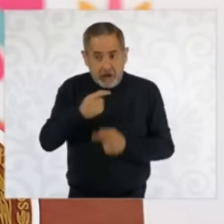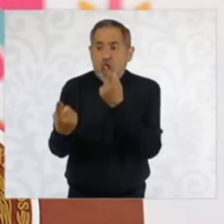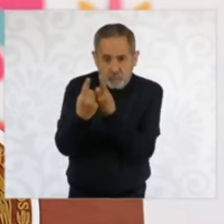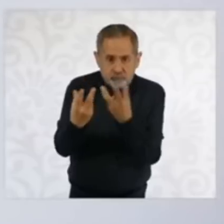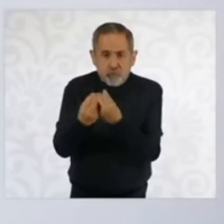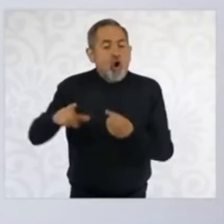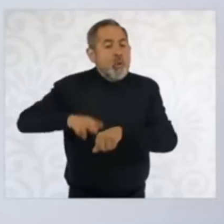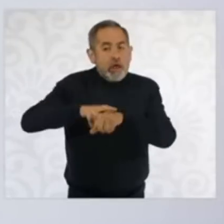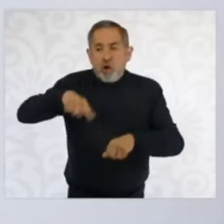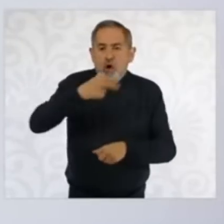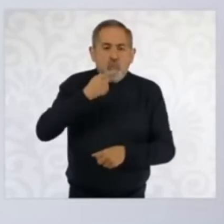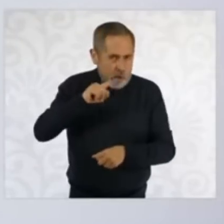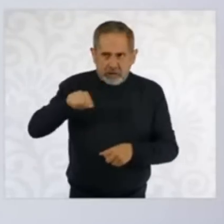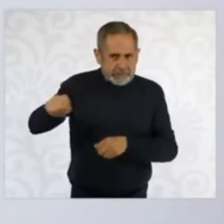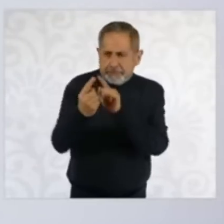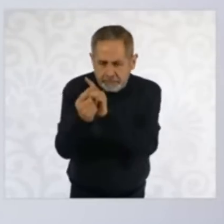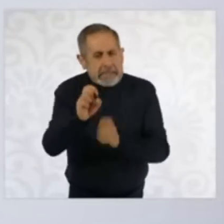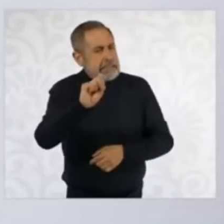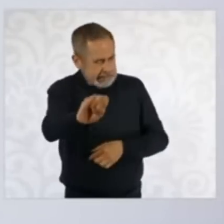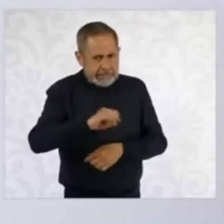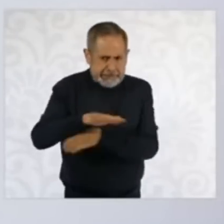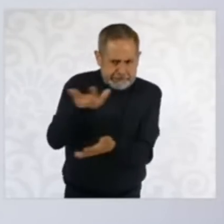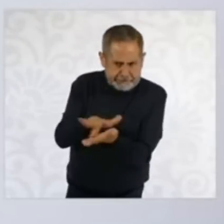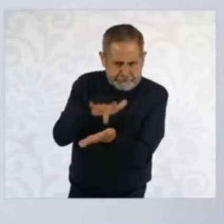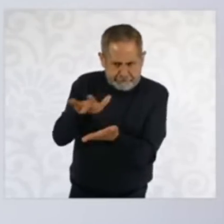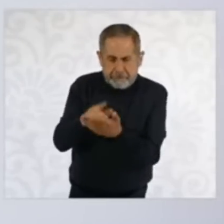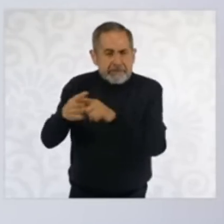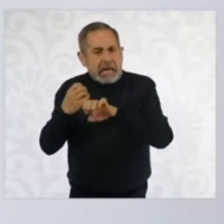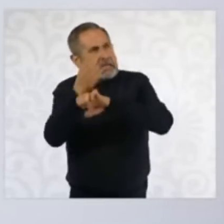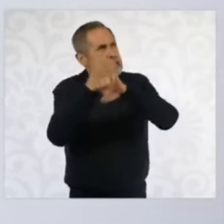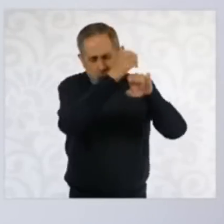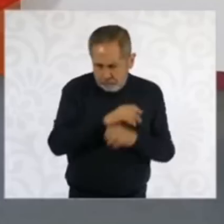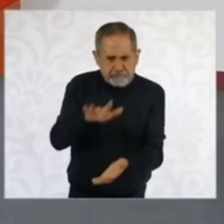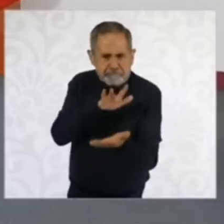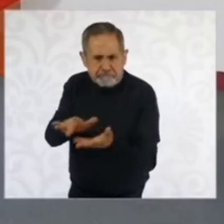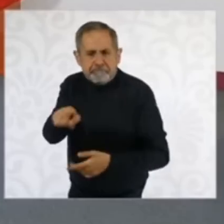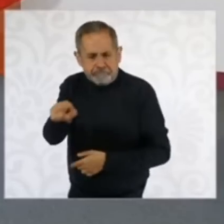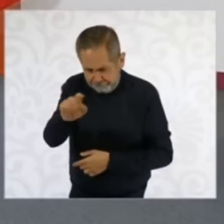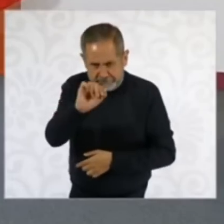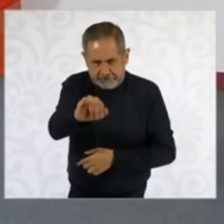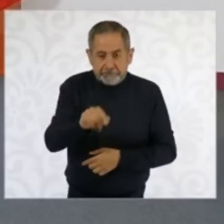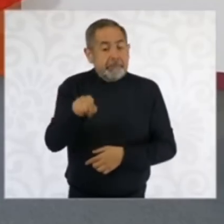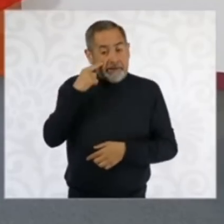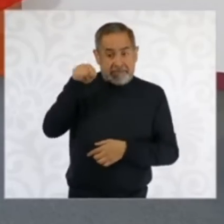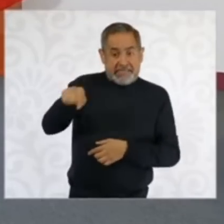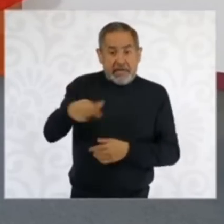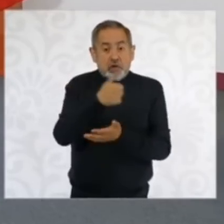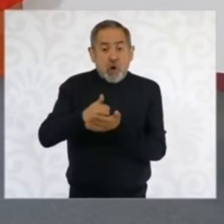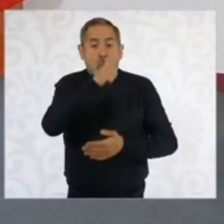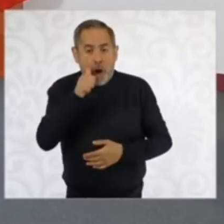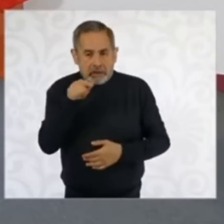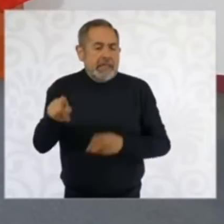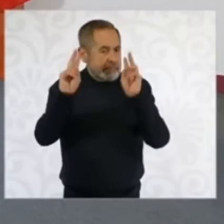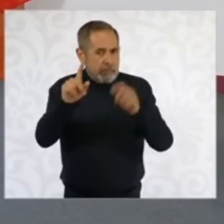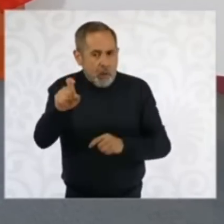los gobernadores y gobernadoras y vamos a apoyar a todos los estados de la República. En particular en Juárez, además del tema del